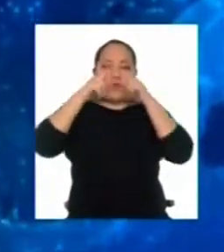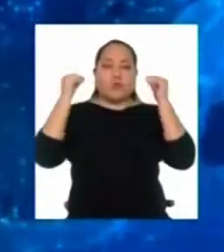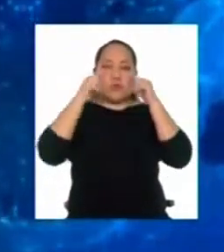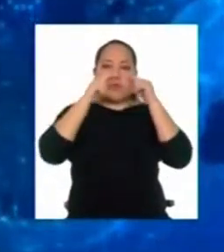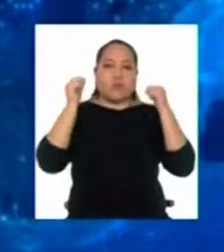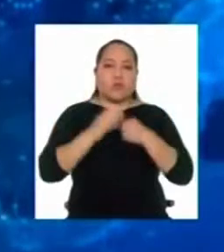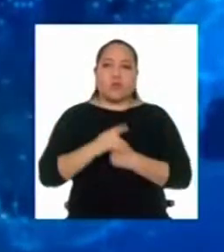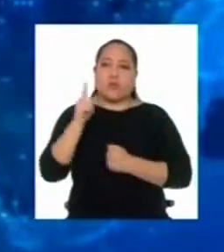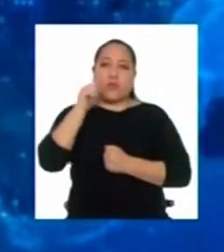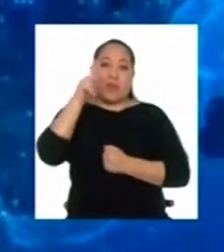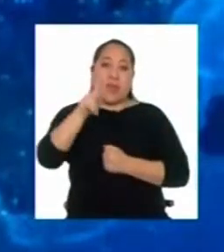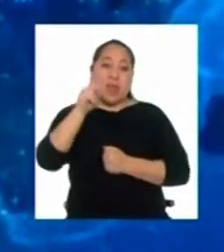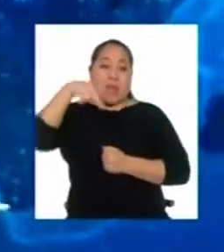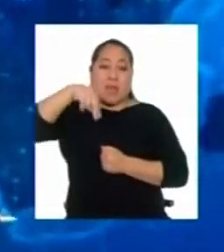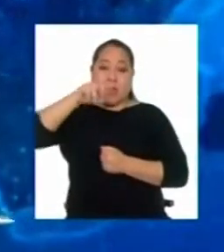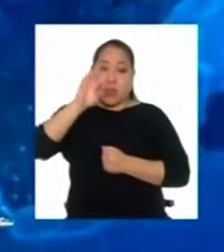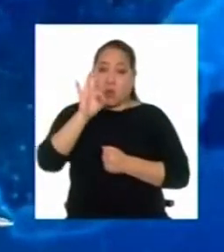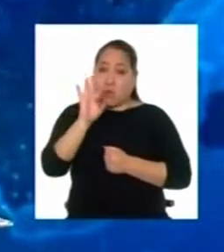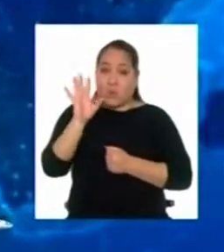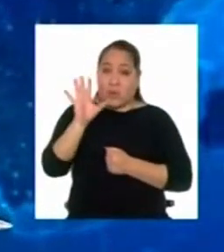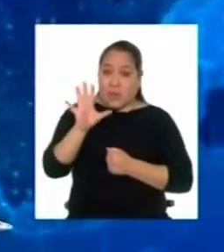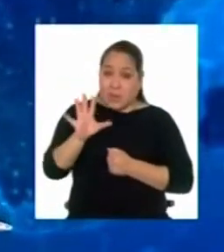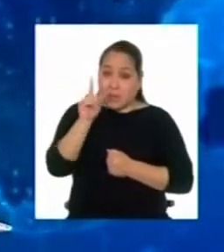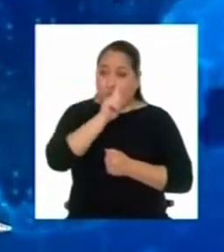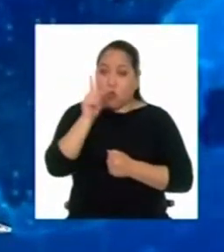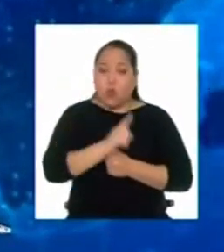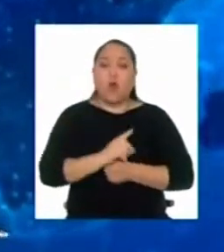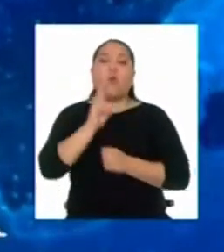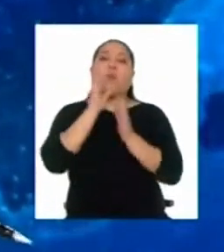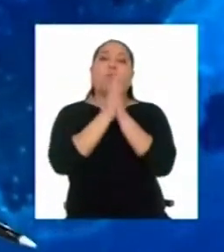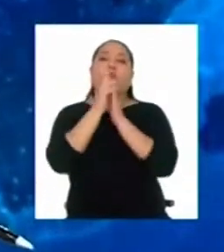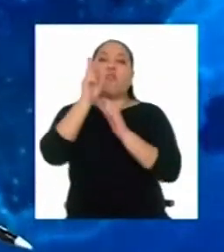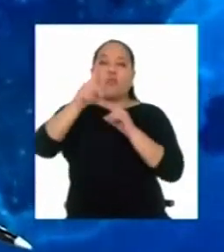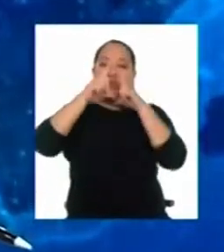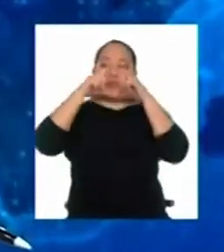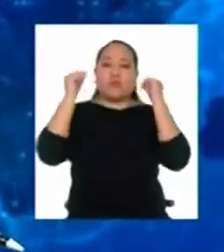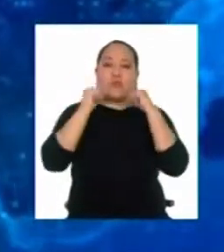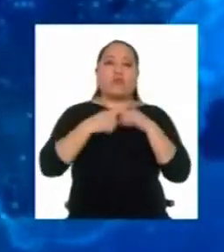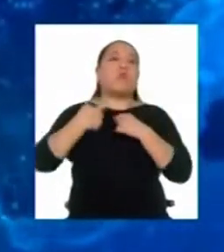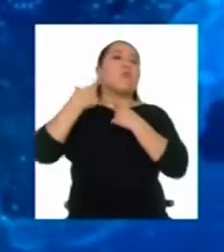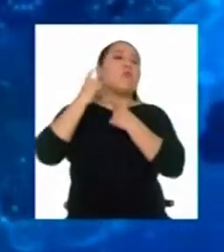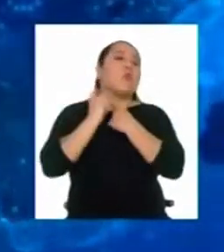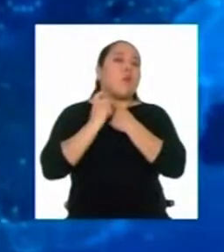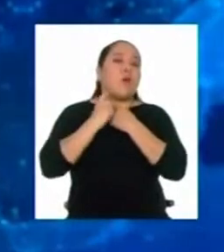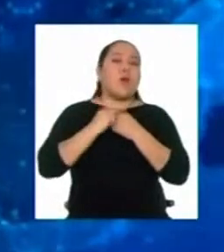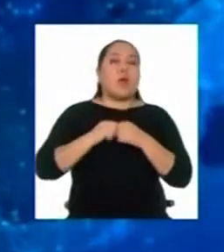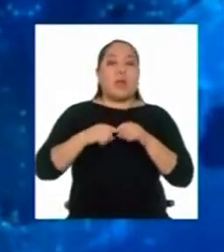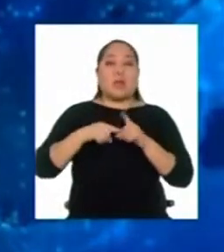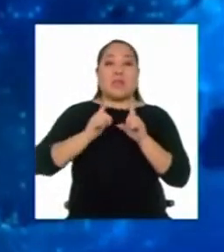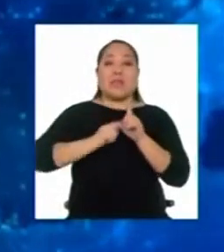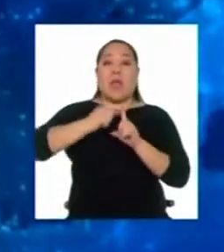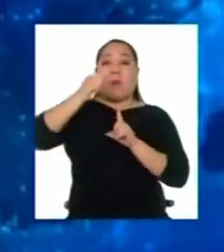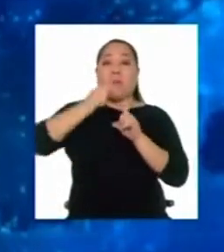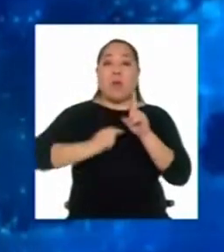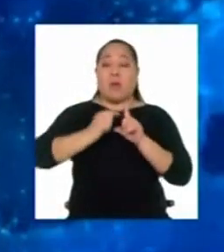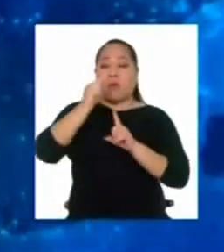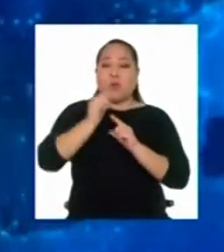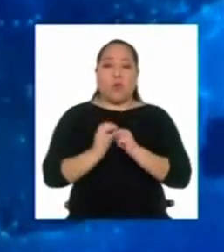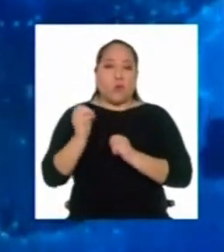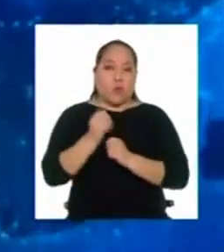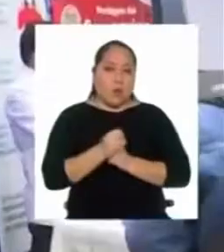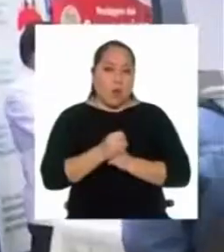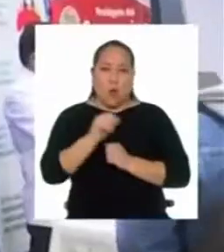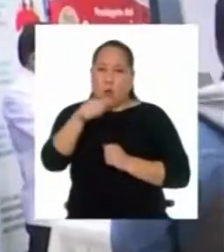una KN95. Señalan que si bien la toma de temperatura y otros protocolos ya no son necesarios, piden a la población seguir